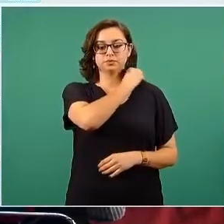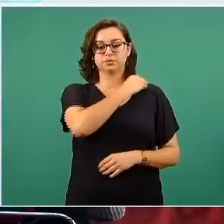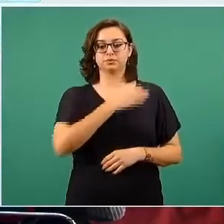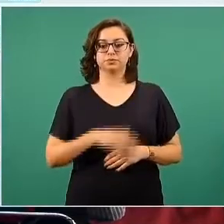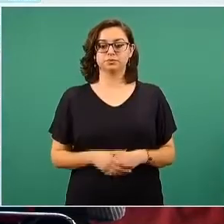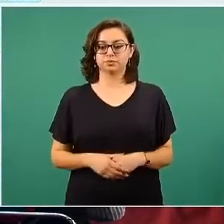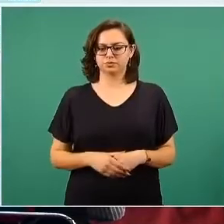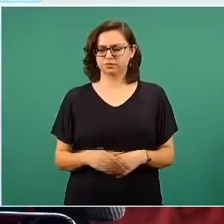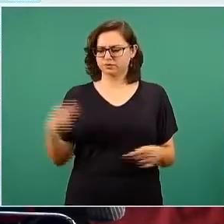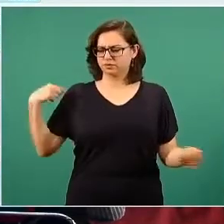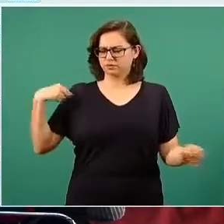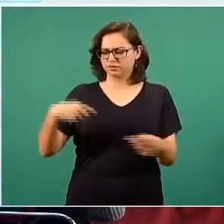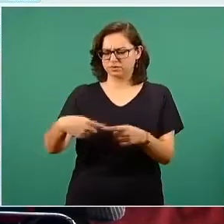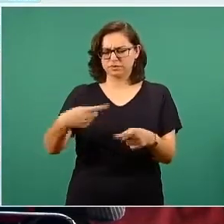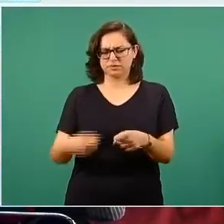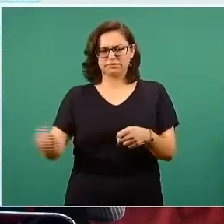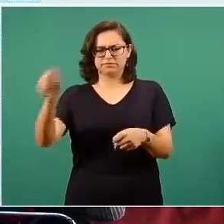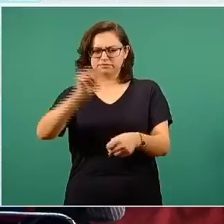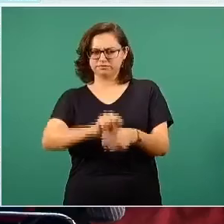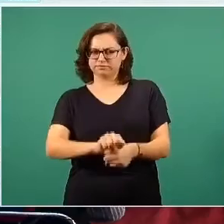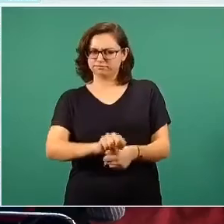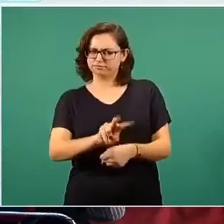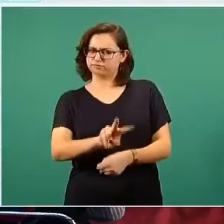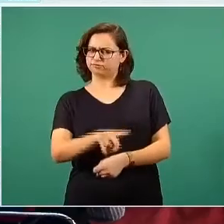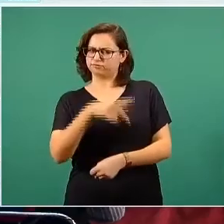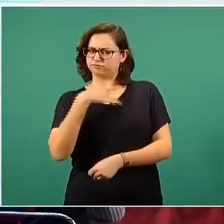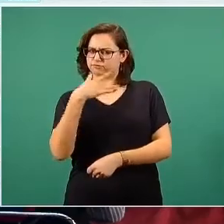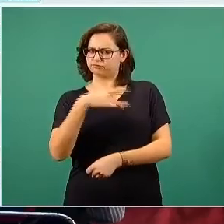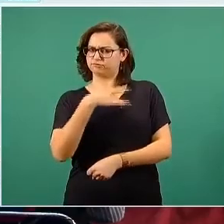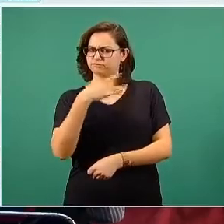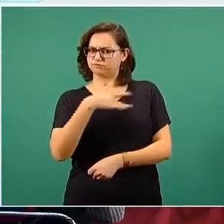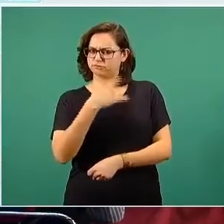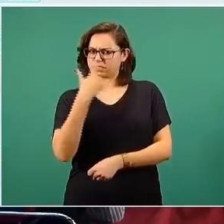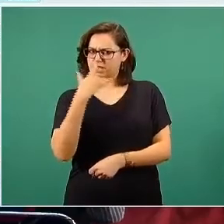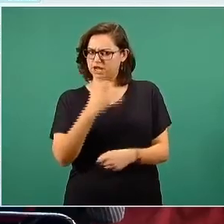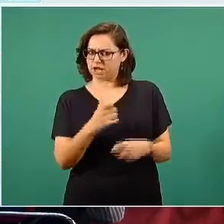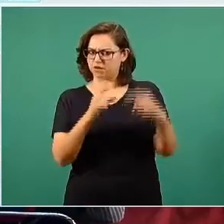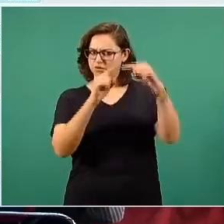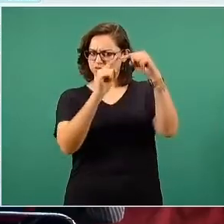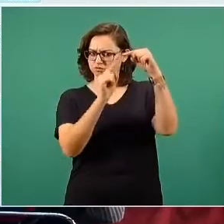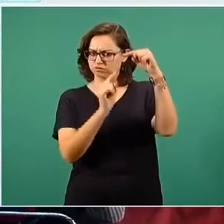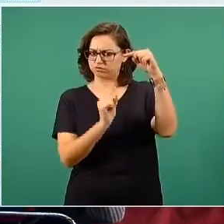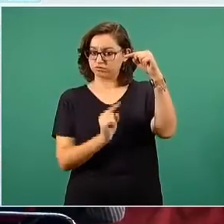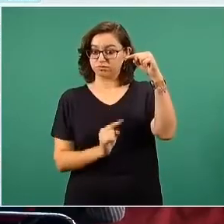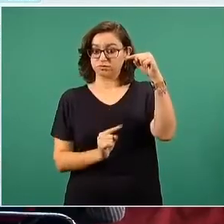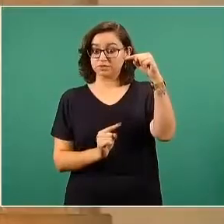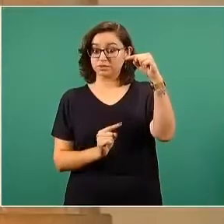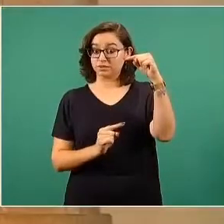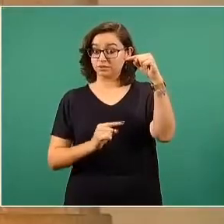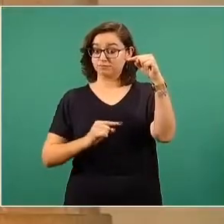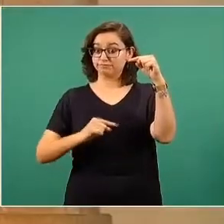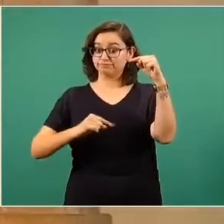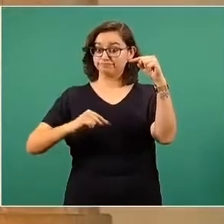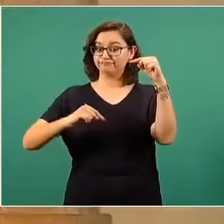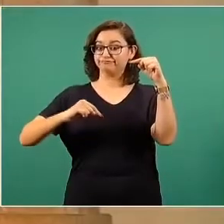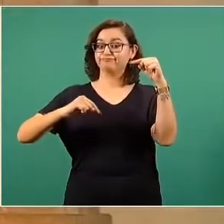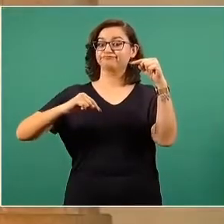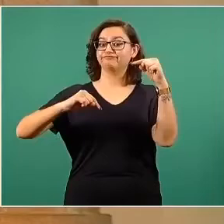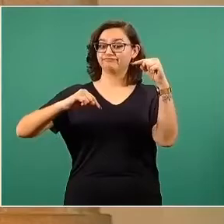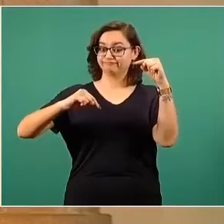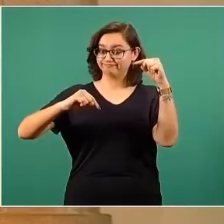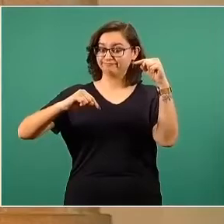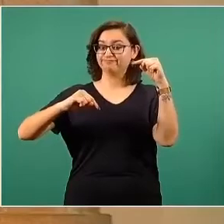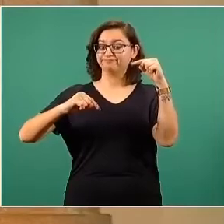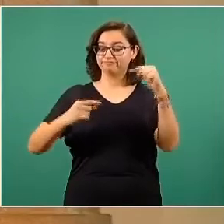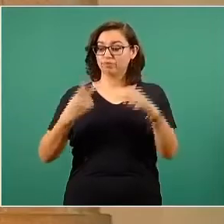esta semana, es este giro que hubo en la tendencia descendente y por lo tanto un incremento entre las